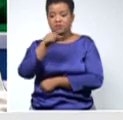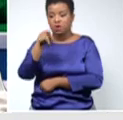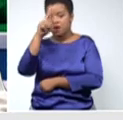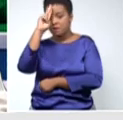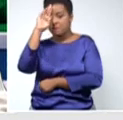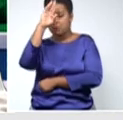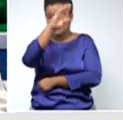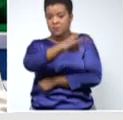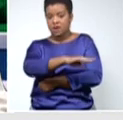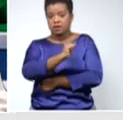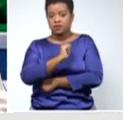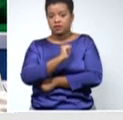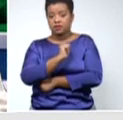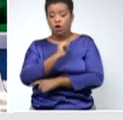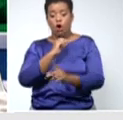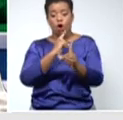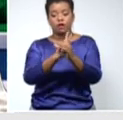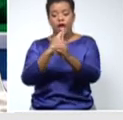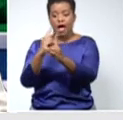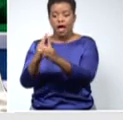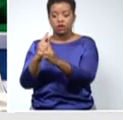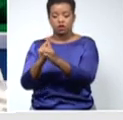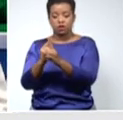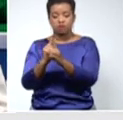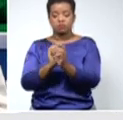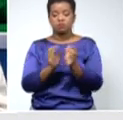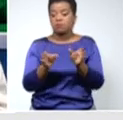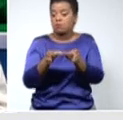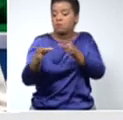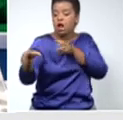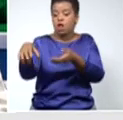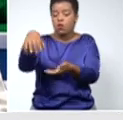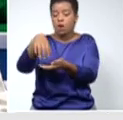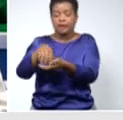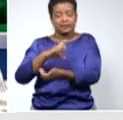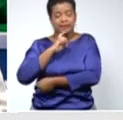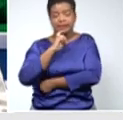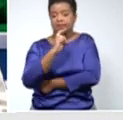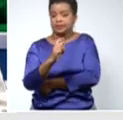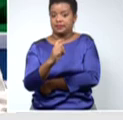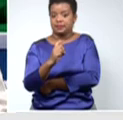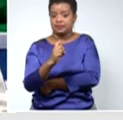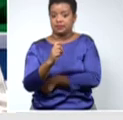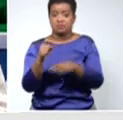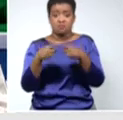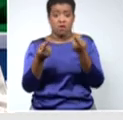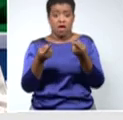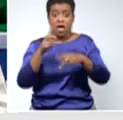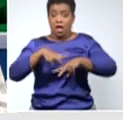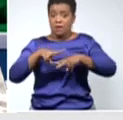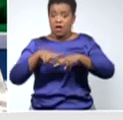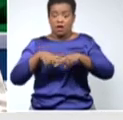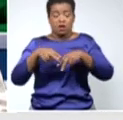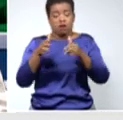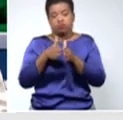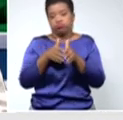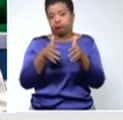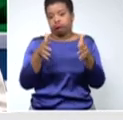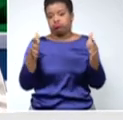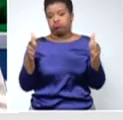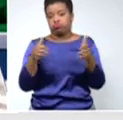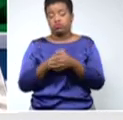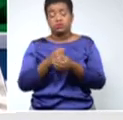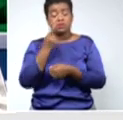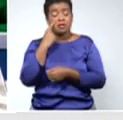al 100% de los contactos de casos positivos o de casos sospechosos, y que como vemos todos los días,